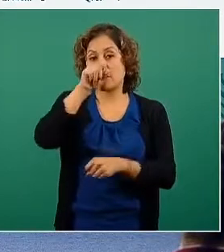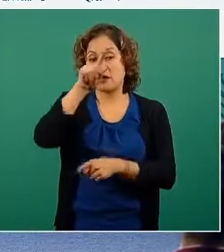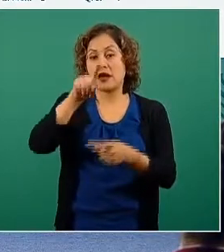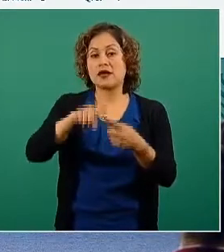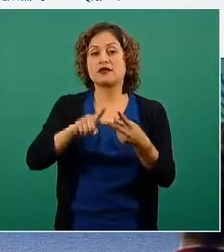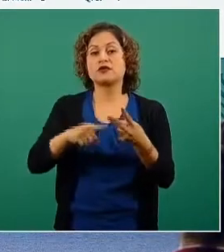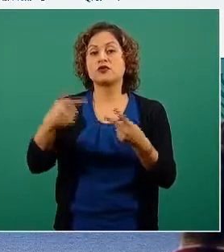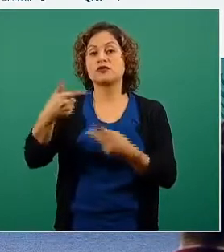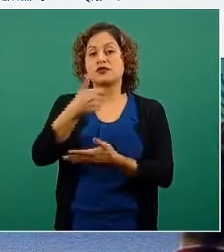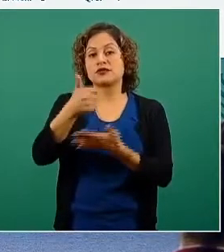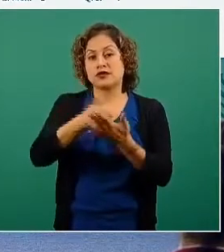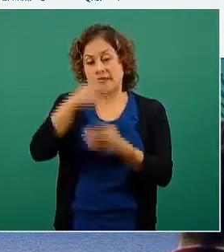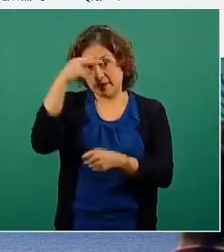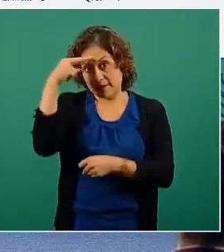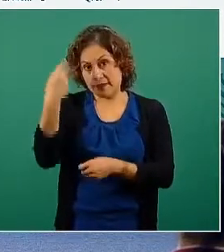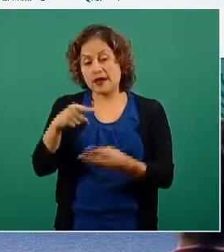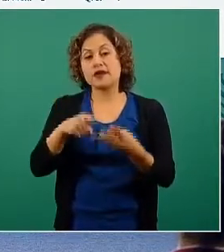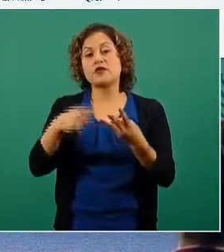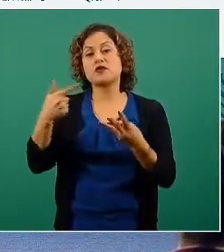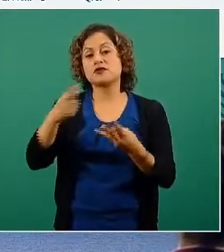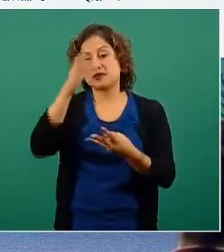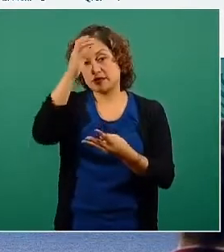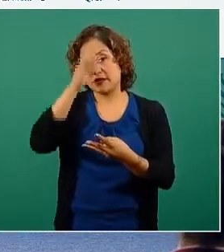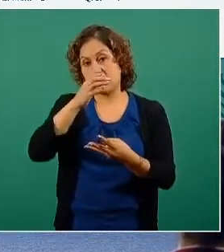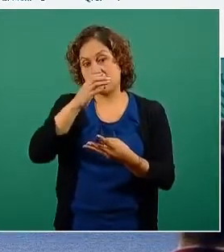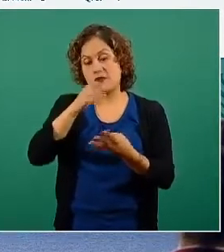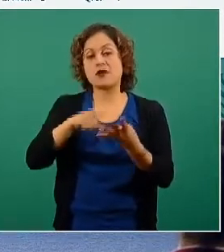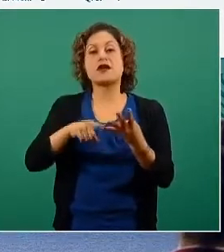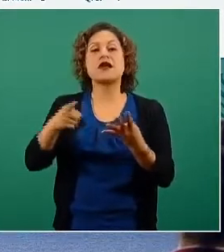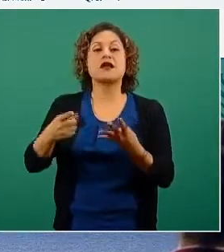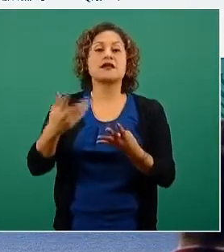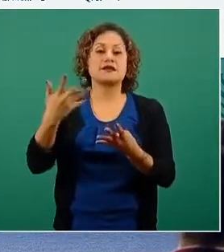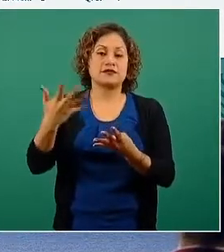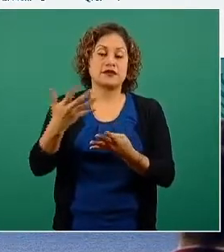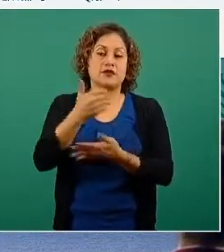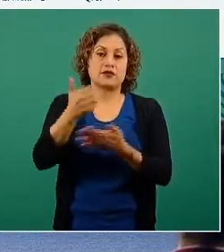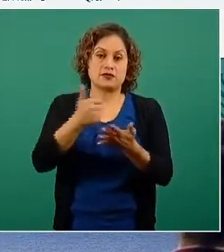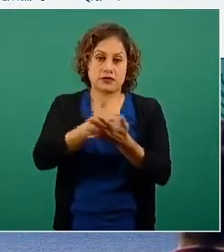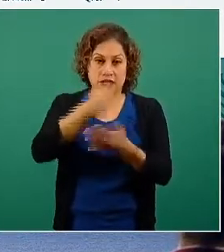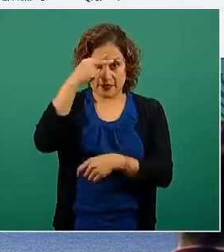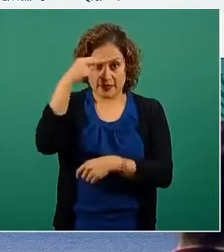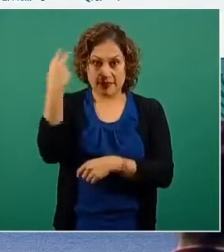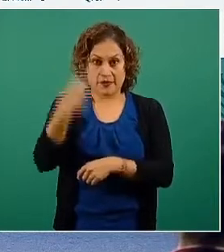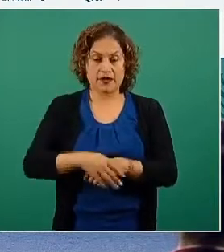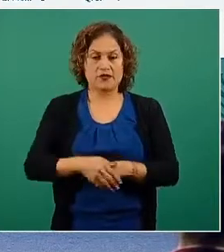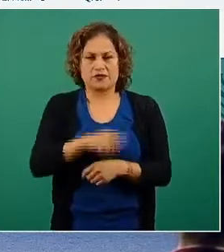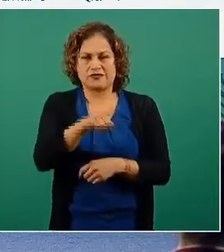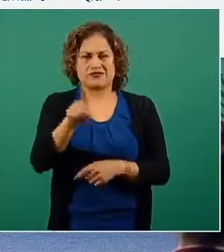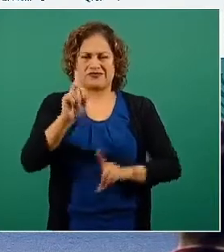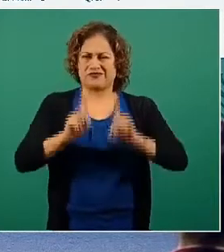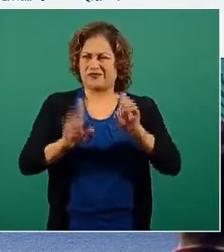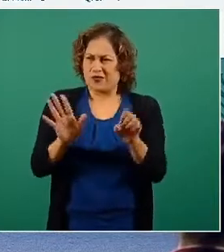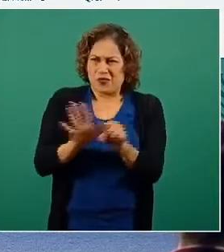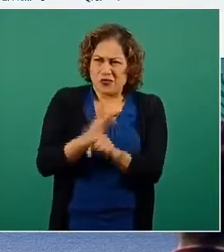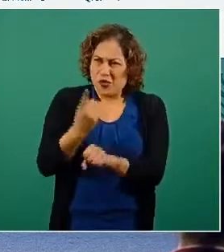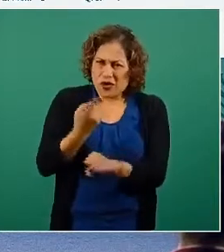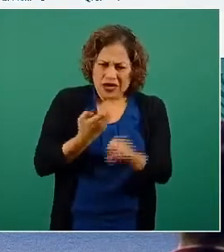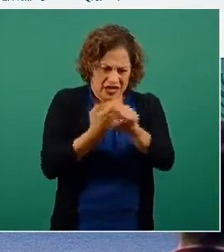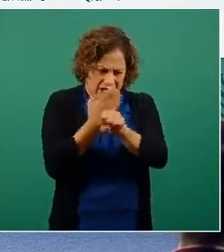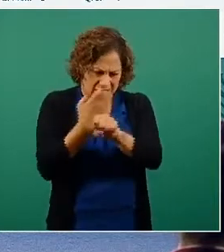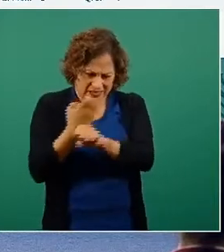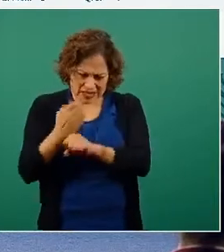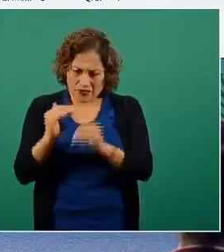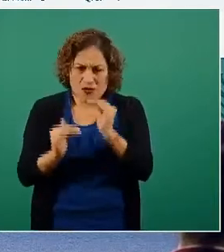Ciudad de México, 7 en Coahuila, 5 en el estado de México. Ustedes podrán decir, ¿por qué Ciudad de México, Coahuila o Estado de México presentan